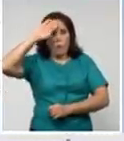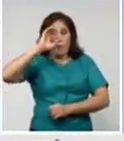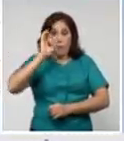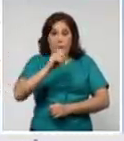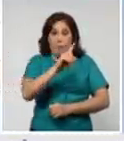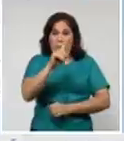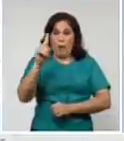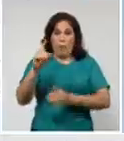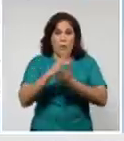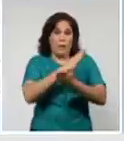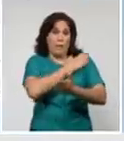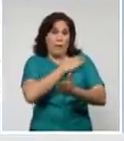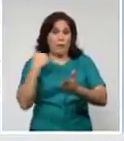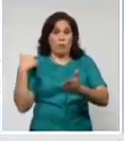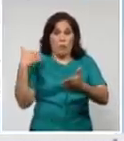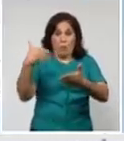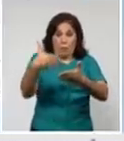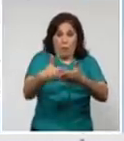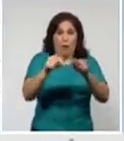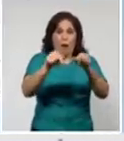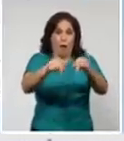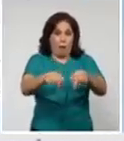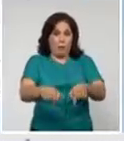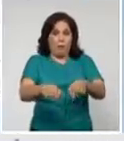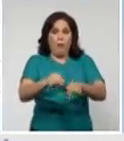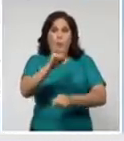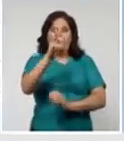de marzo hasta la fecha, los